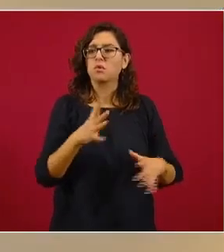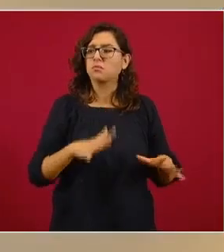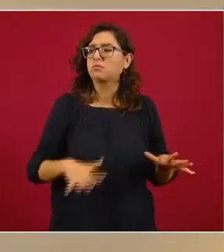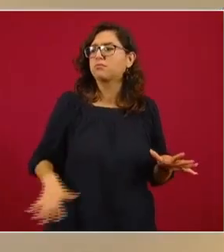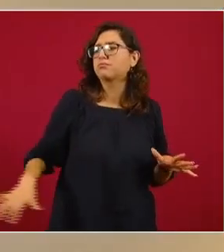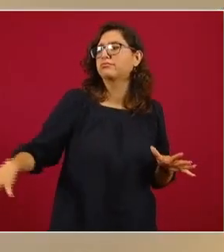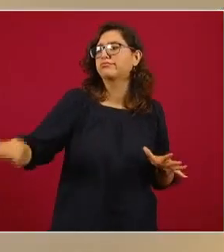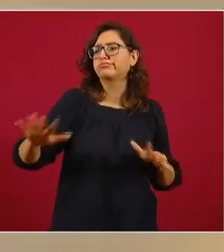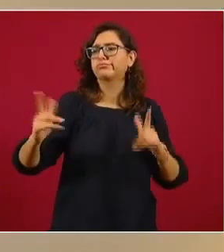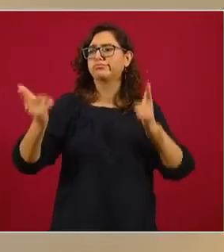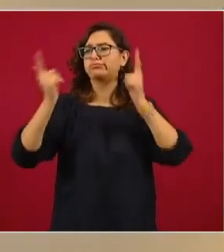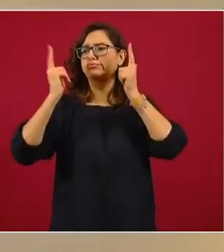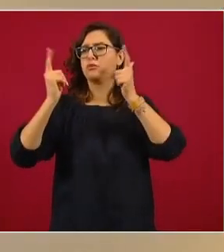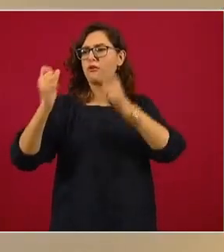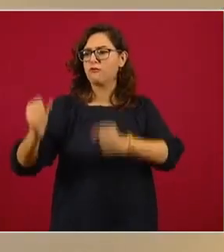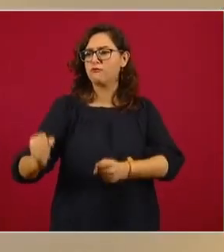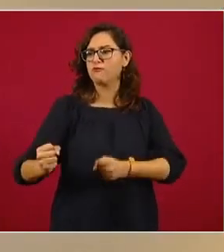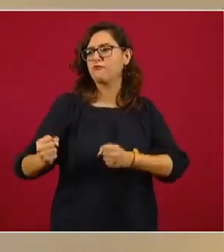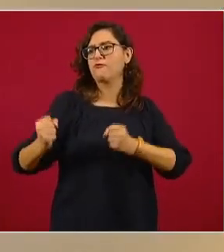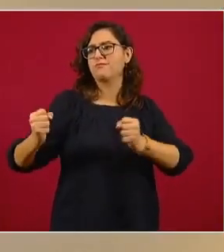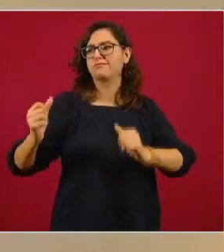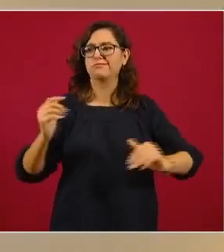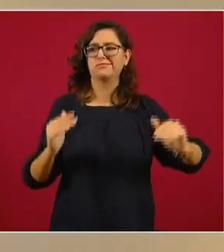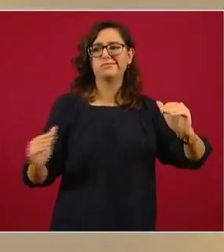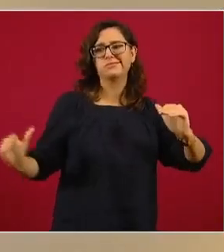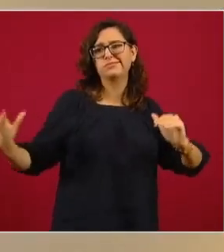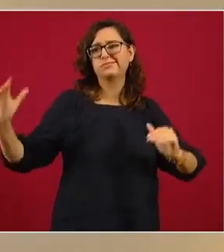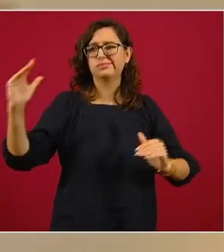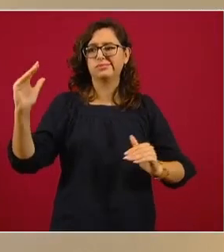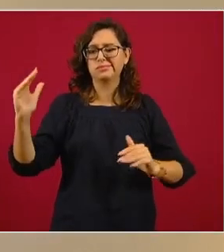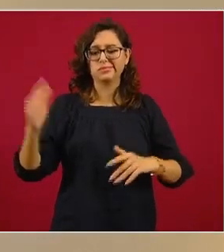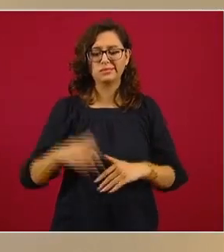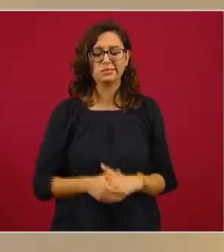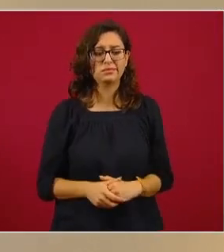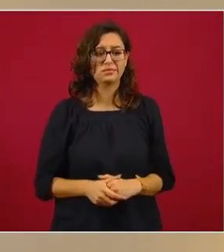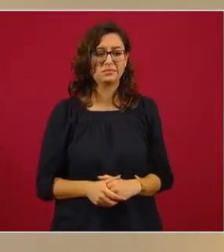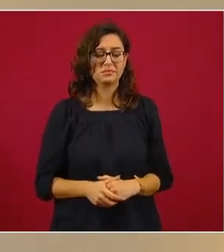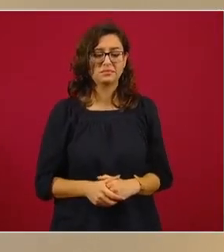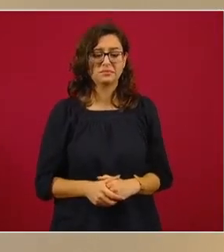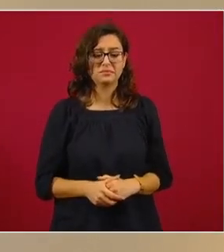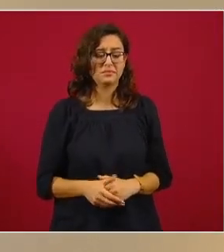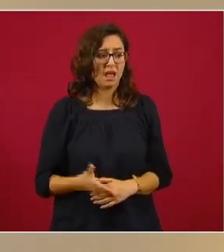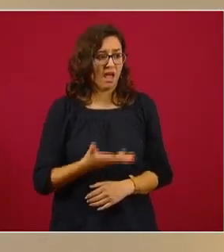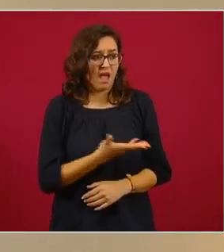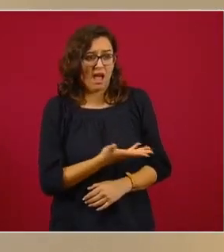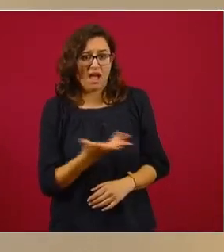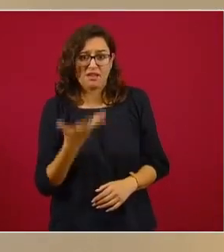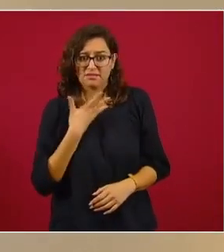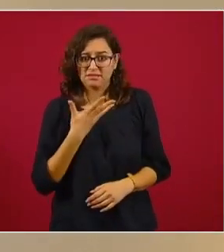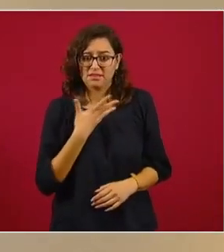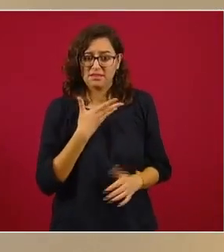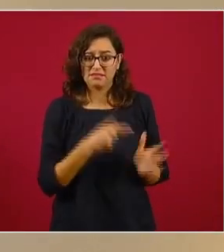pueblo y la fortaleza de una nación como la nuestra. Pero aquí está. Pero de cualquier manera,